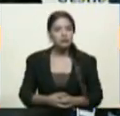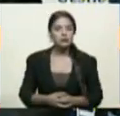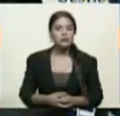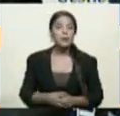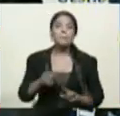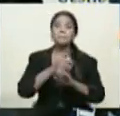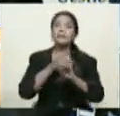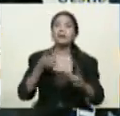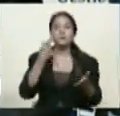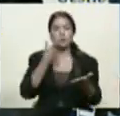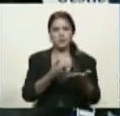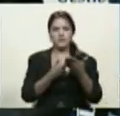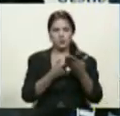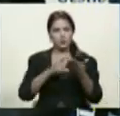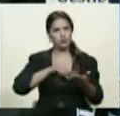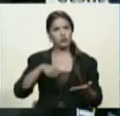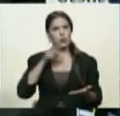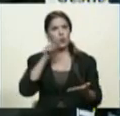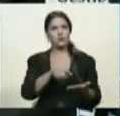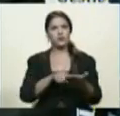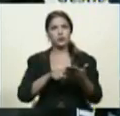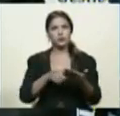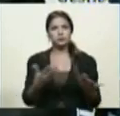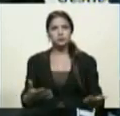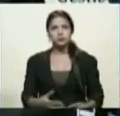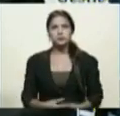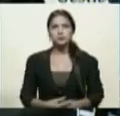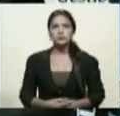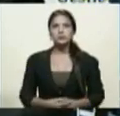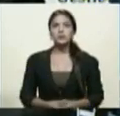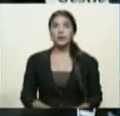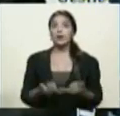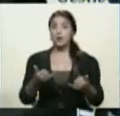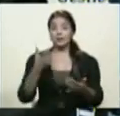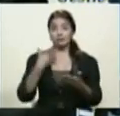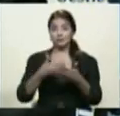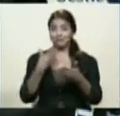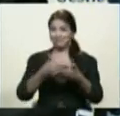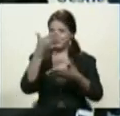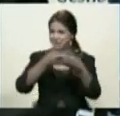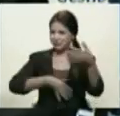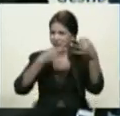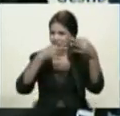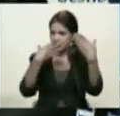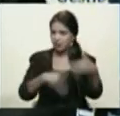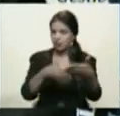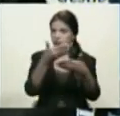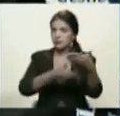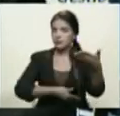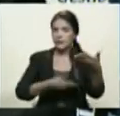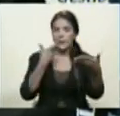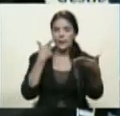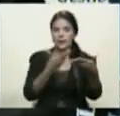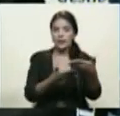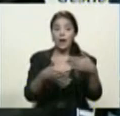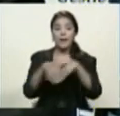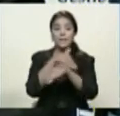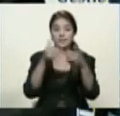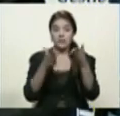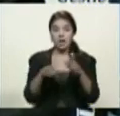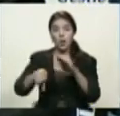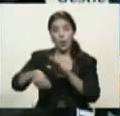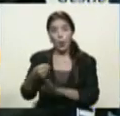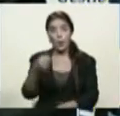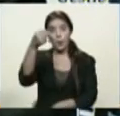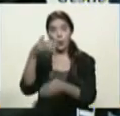observado aquí y quiero ser en esto muy textual la tendencia en el ministerio público en la